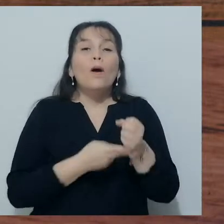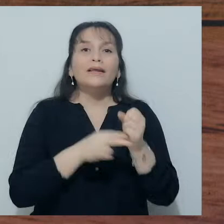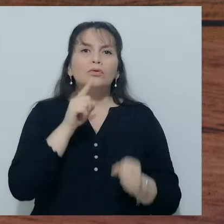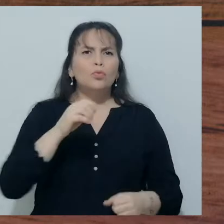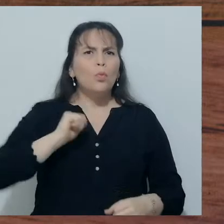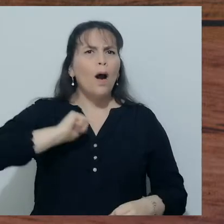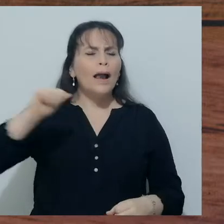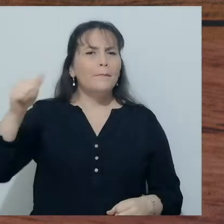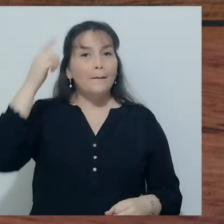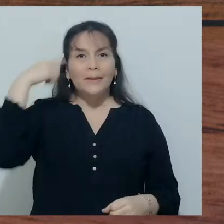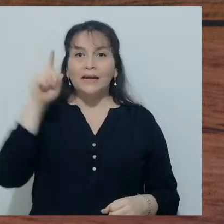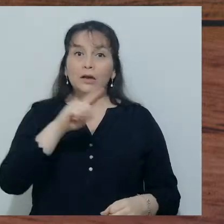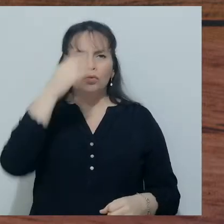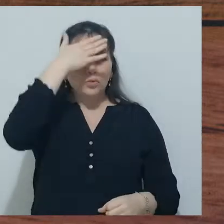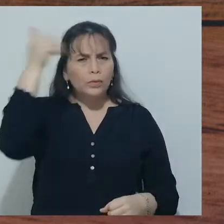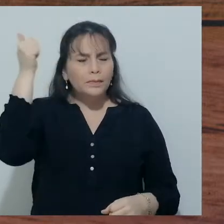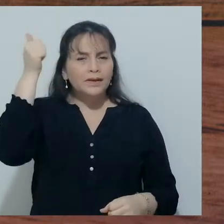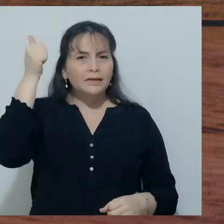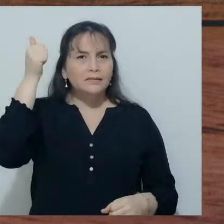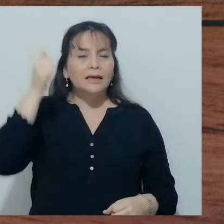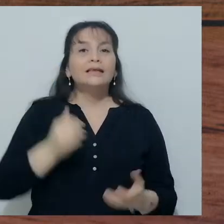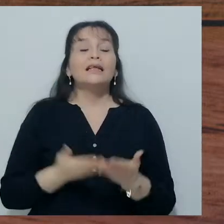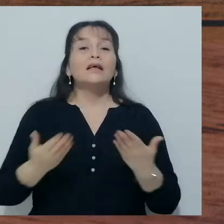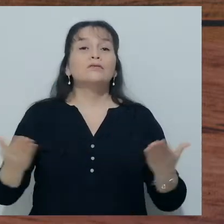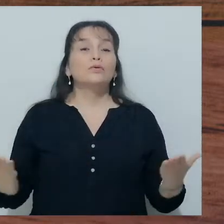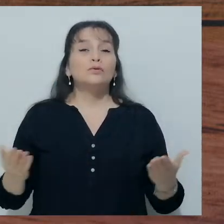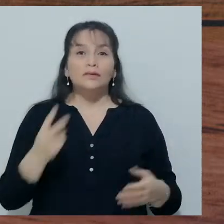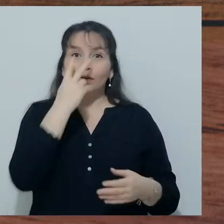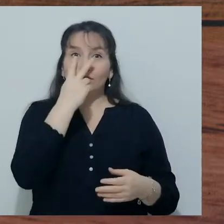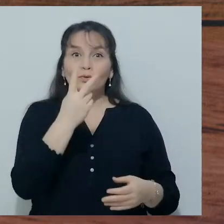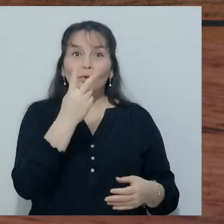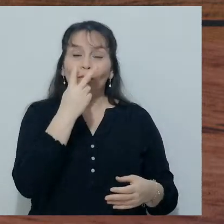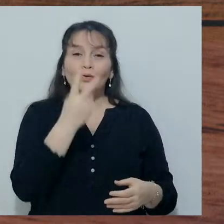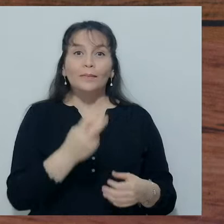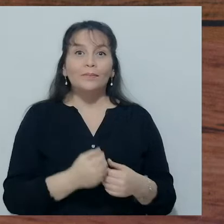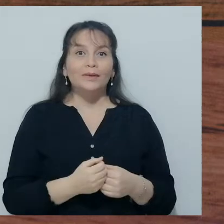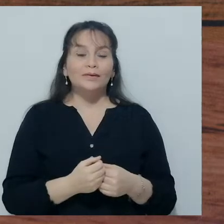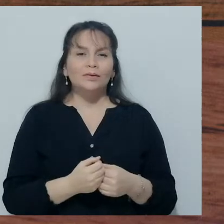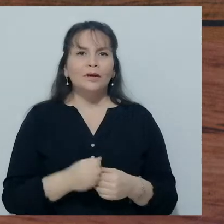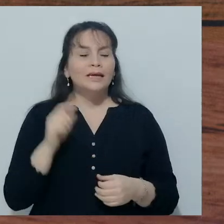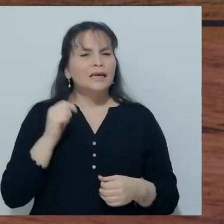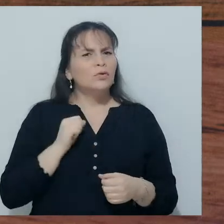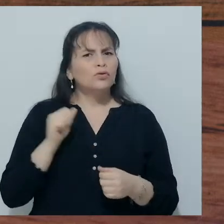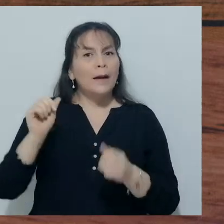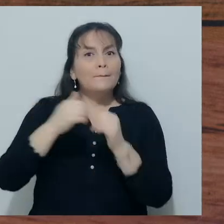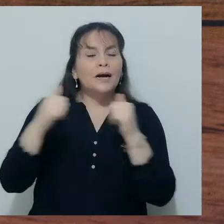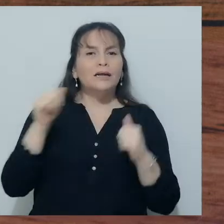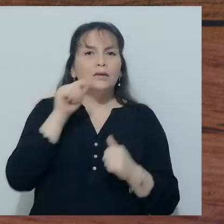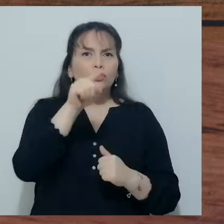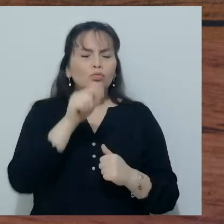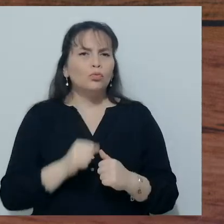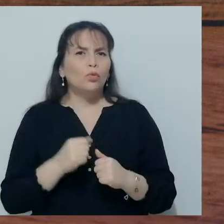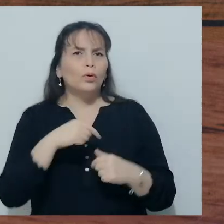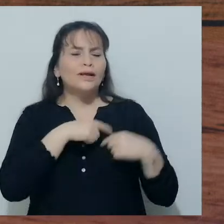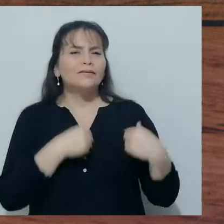con diligencia, para que no te olvides de las cosas que tus ojos han visto, ni se aparte tu corazón